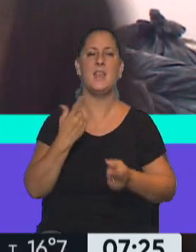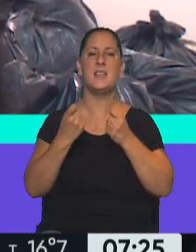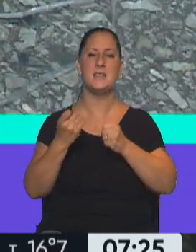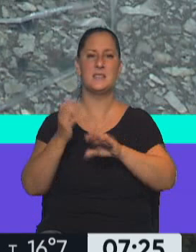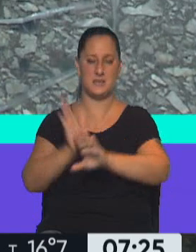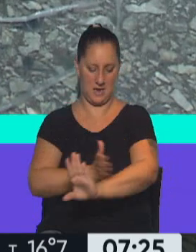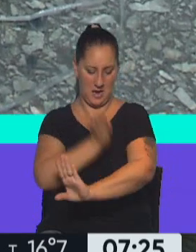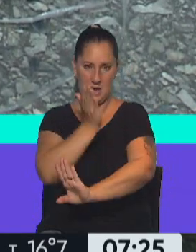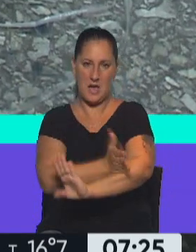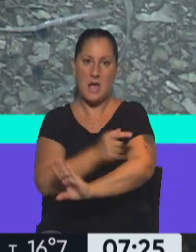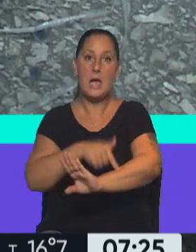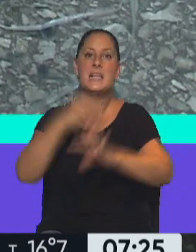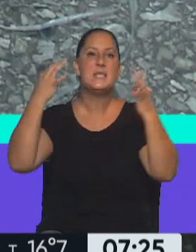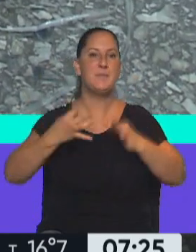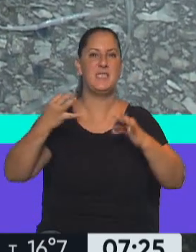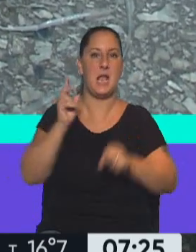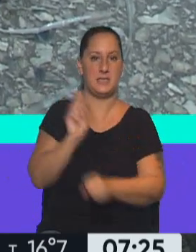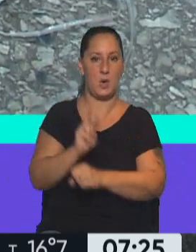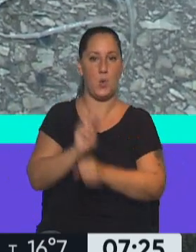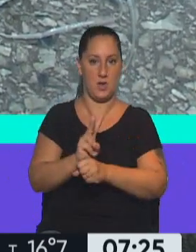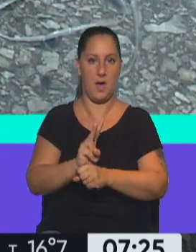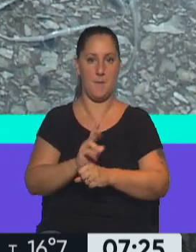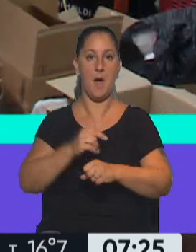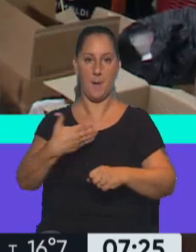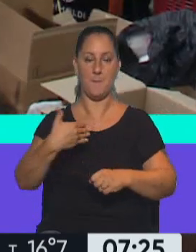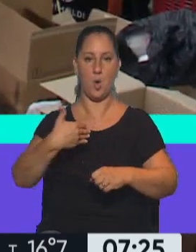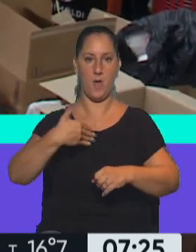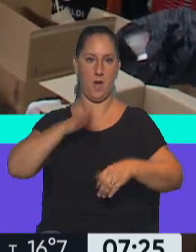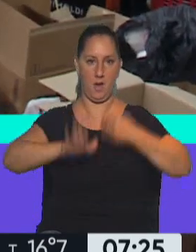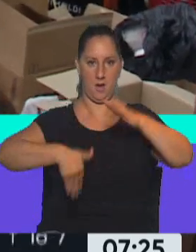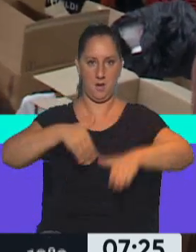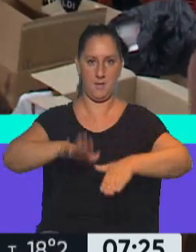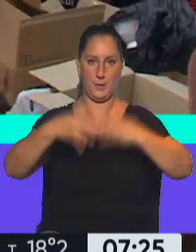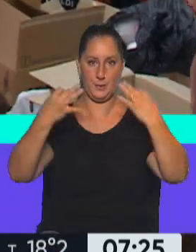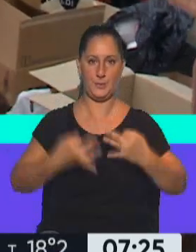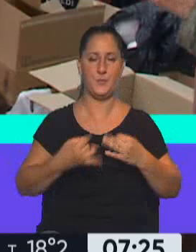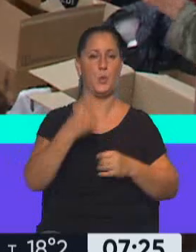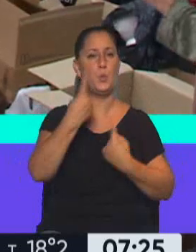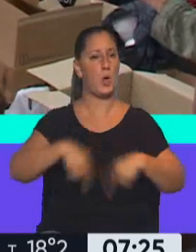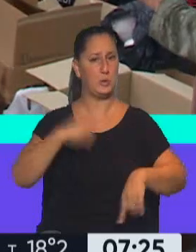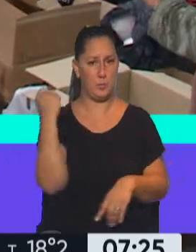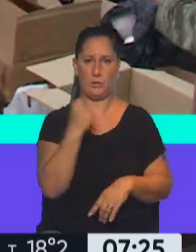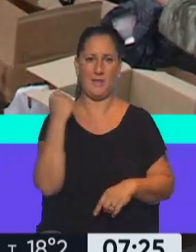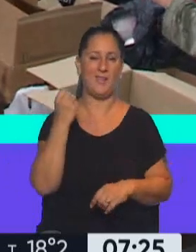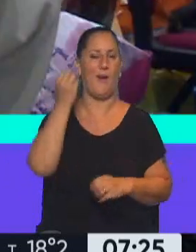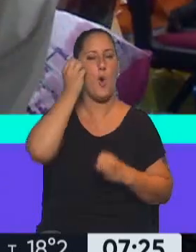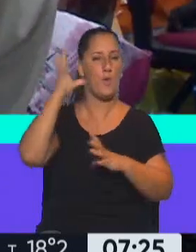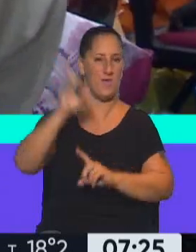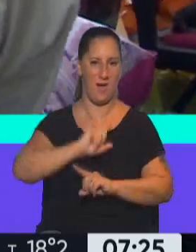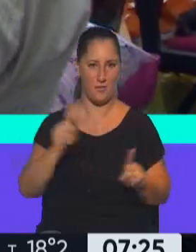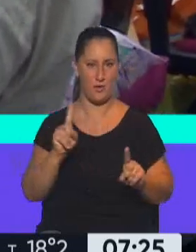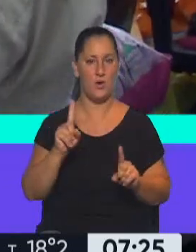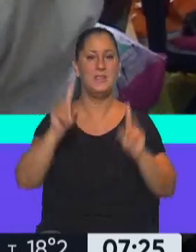de seguridad para estar de vuelta activos. Algo muy importante que no podemos dejar pasar tampoco es el tema